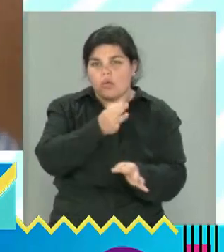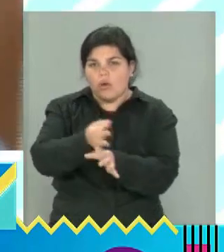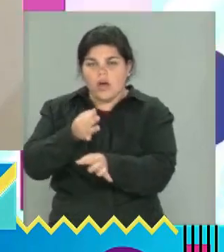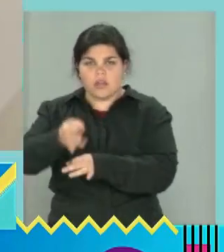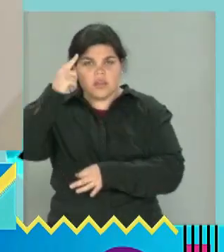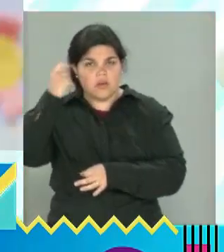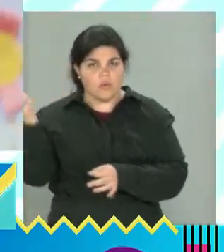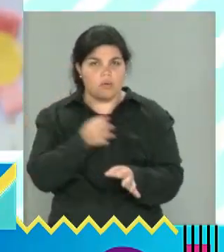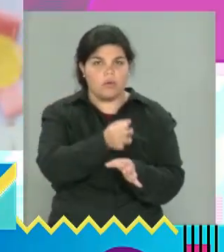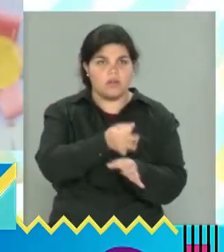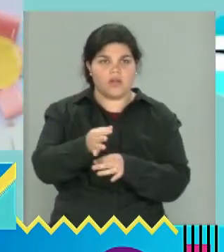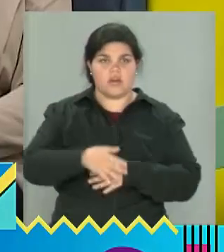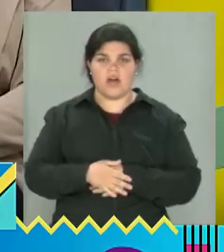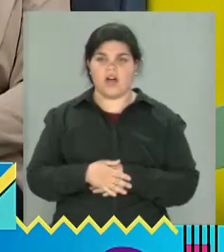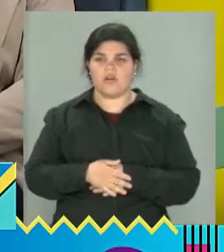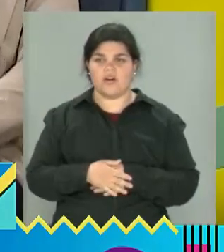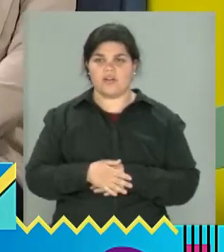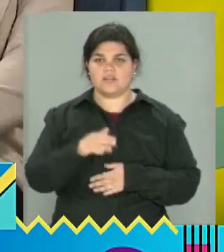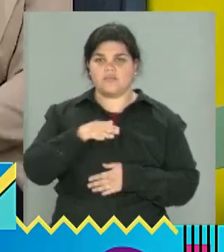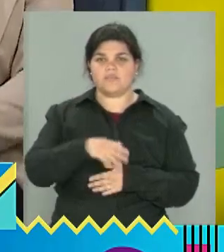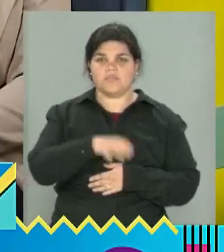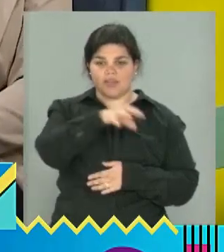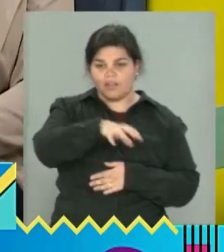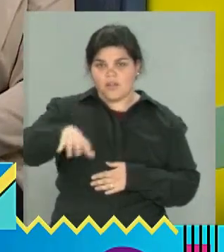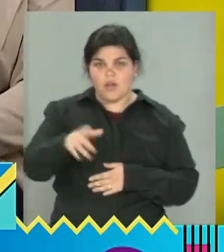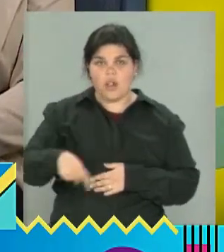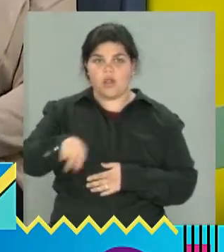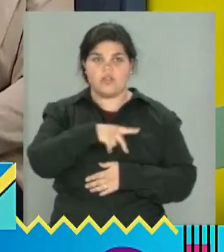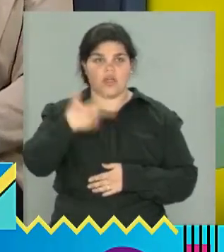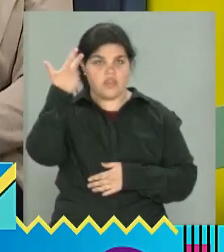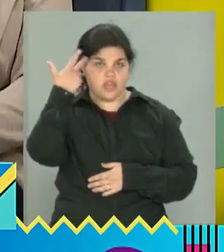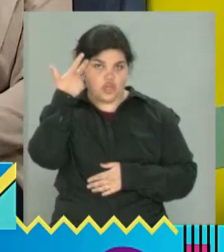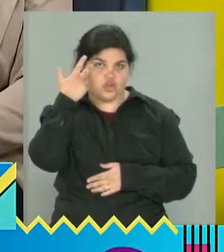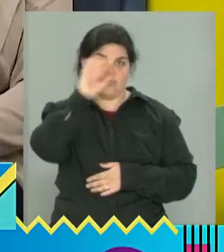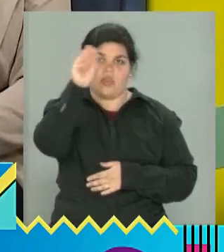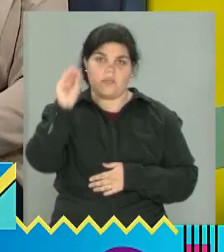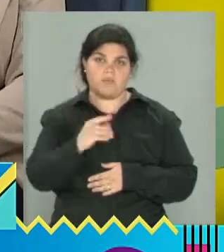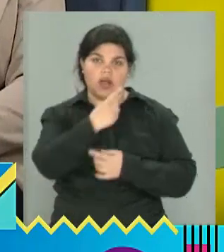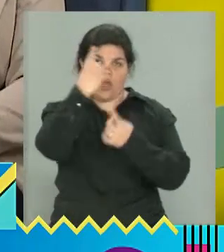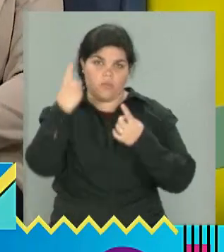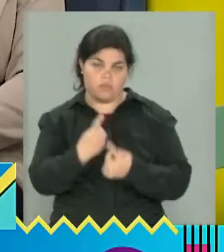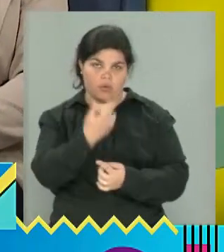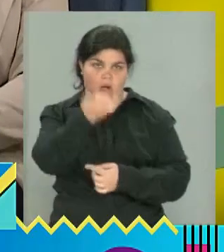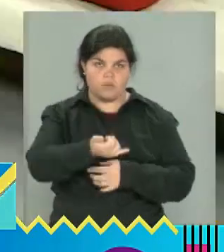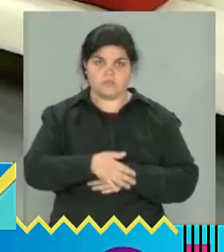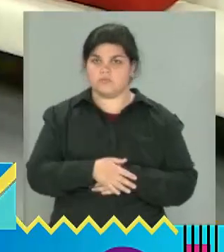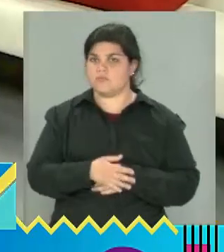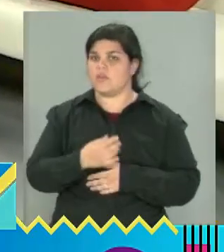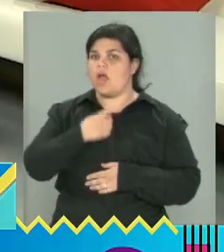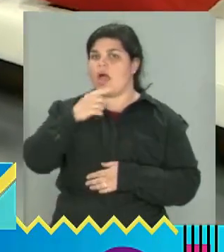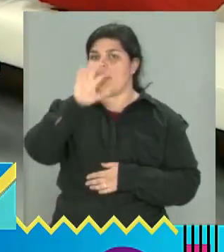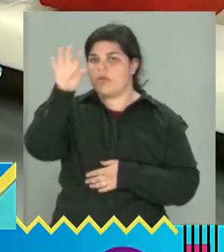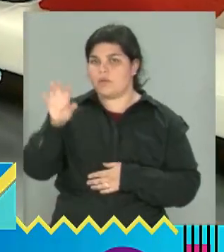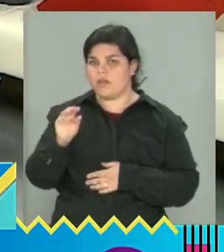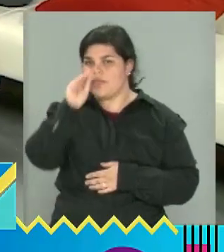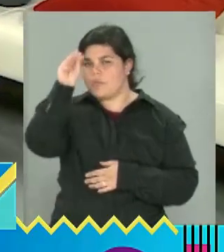vulnerabilidad. ¿Los OALES están en distintas partes de la provincia? Ah, sí, son 18 OALES en los 18 departamentos de la provincia. Perfecto. En cada departamento hay un OAL.